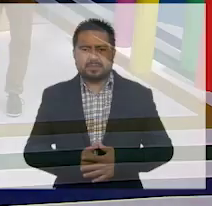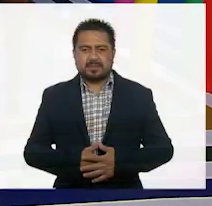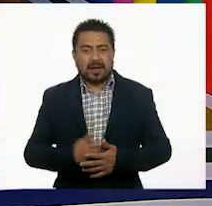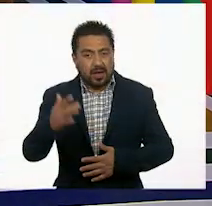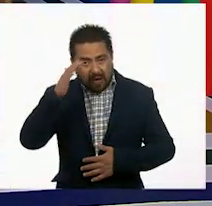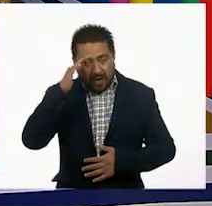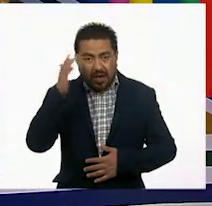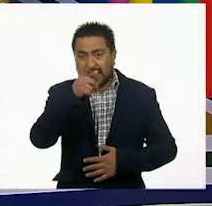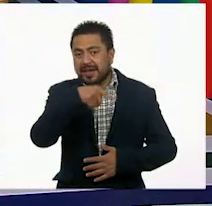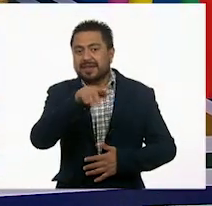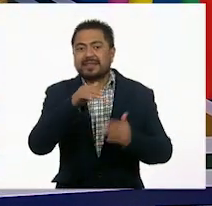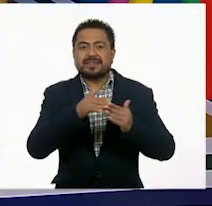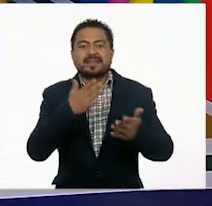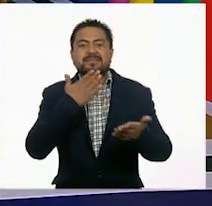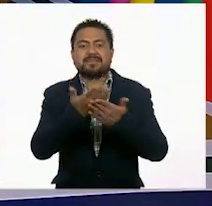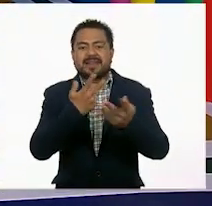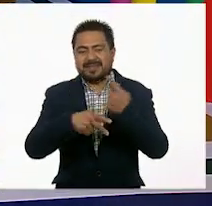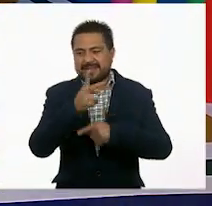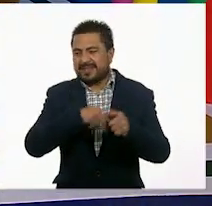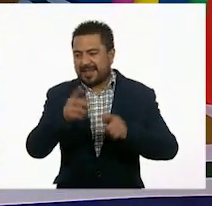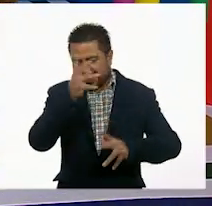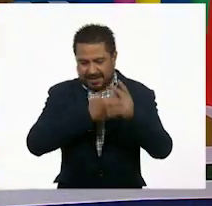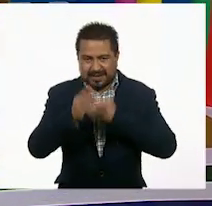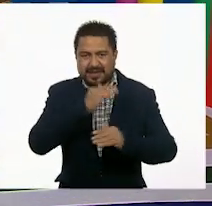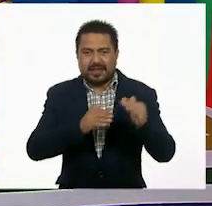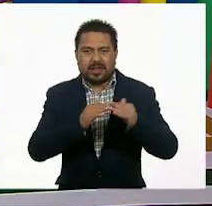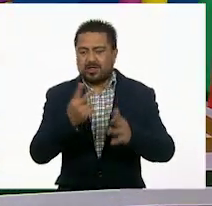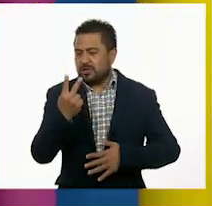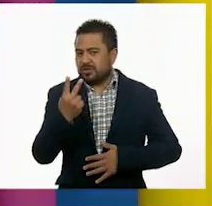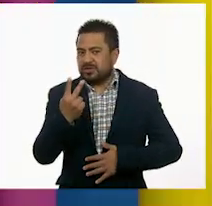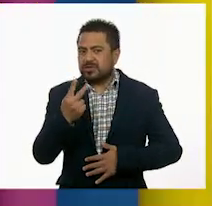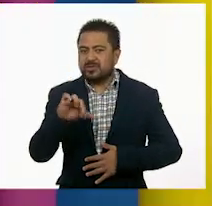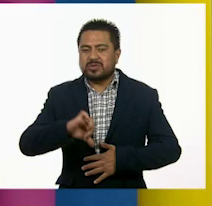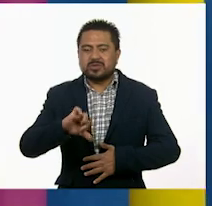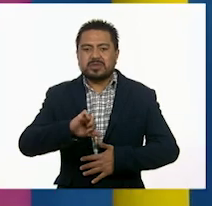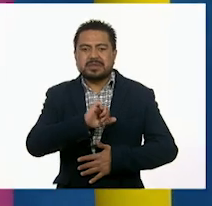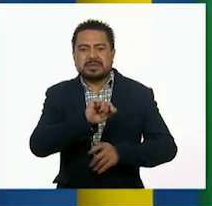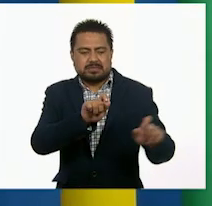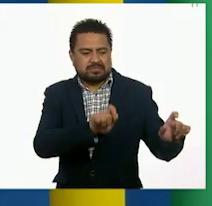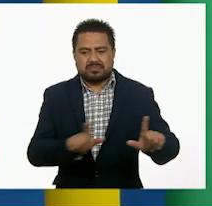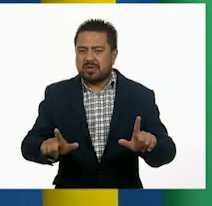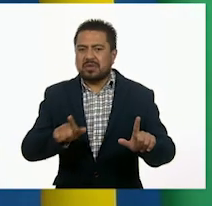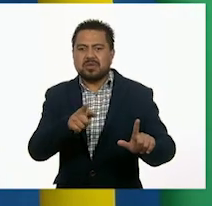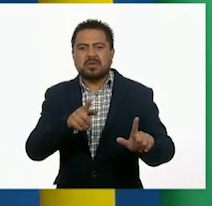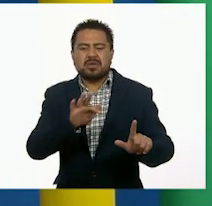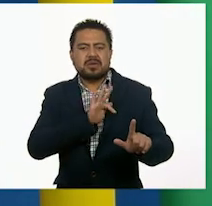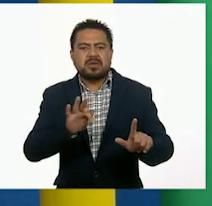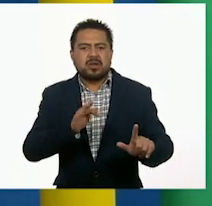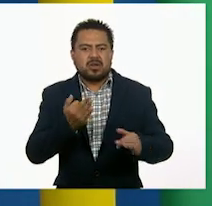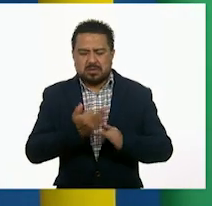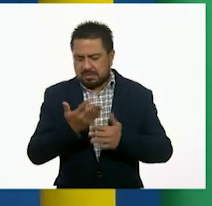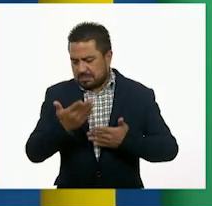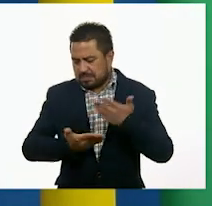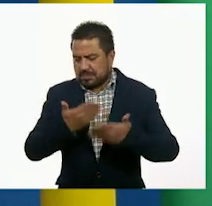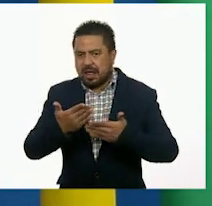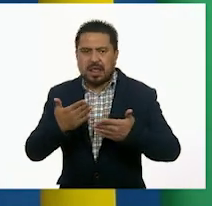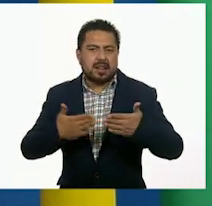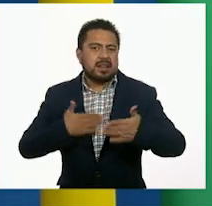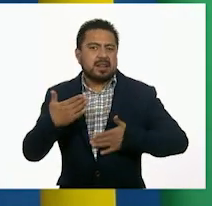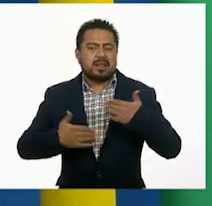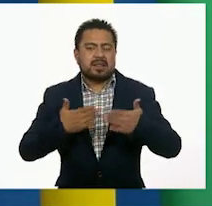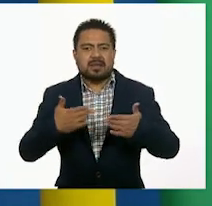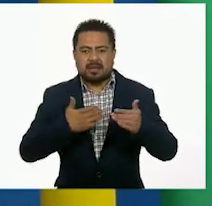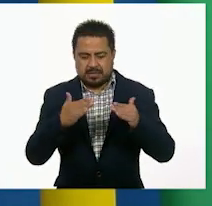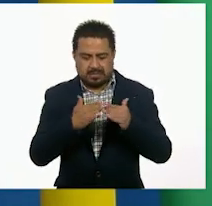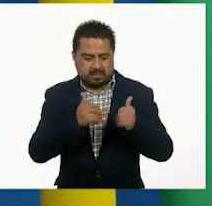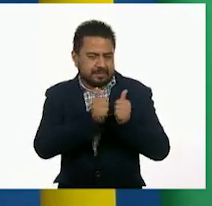Hola, ¿y en casita? Les damos la bienvenida a Aprende en Casa 2, un espacio en el que vamos a poder estudiar y divertirnos